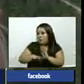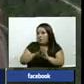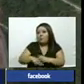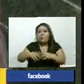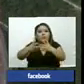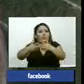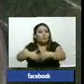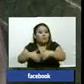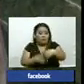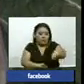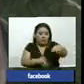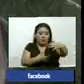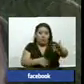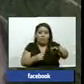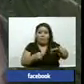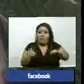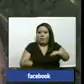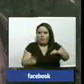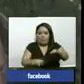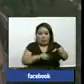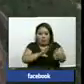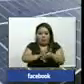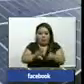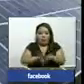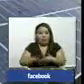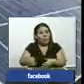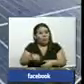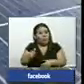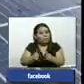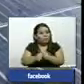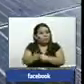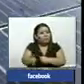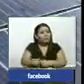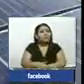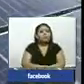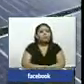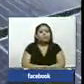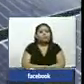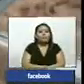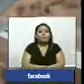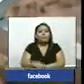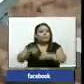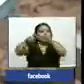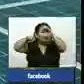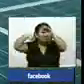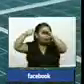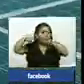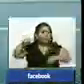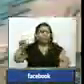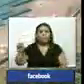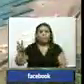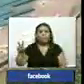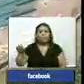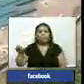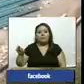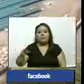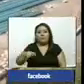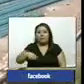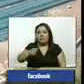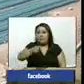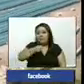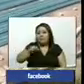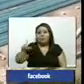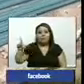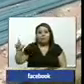de facturación a los usuarios, entre otras ventajas. Con imágenes de Ever Ávalos, un reporte de